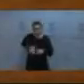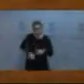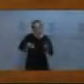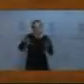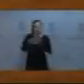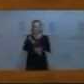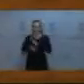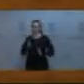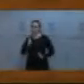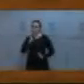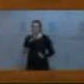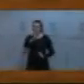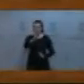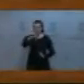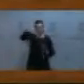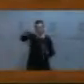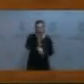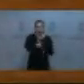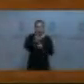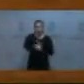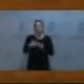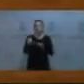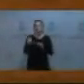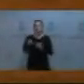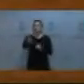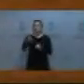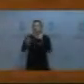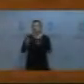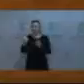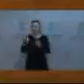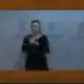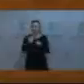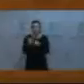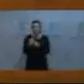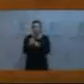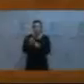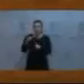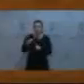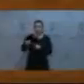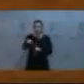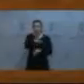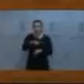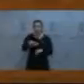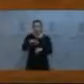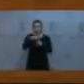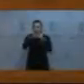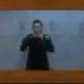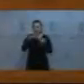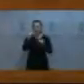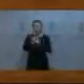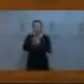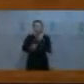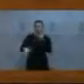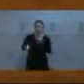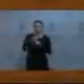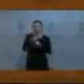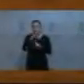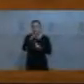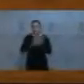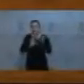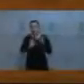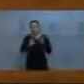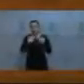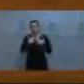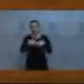profundo. La falta de oportunidades laborales en una región que tarda en encontrar alternativas generadoras de empleo a su especialización